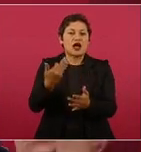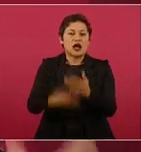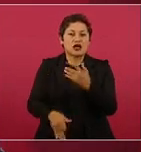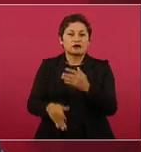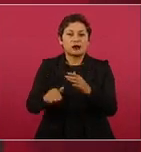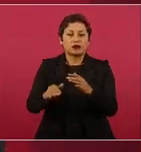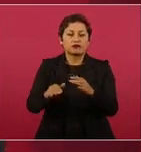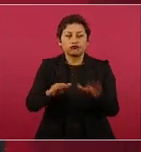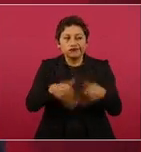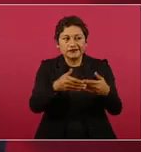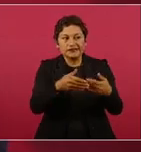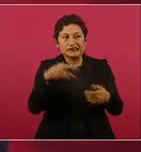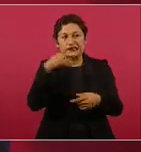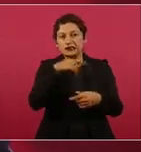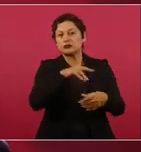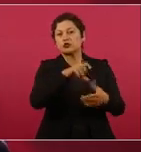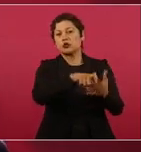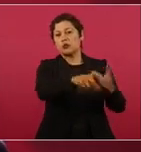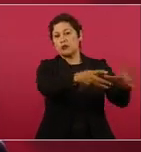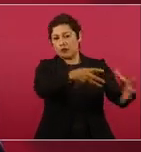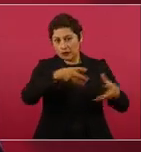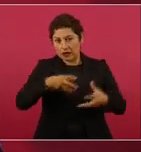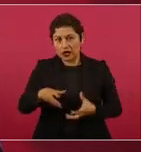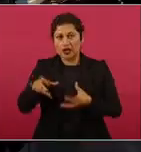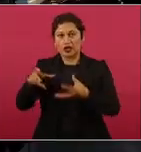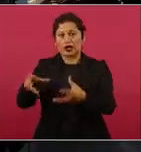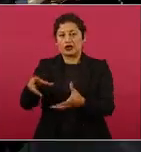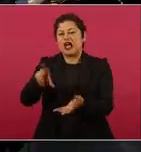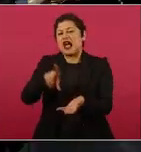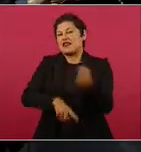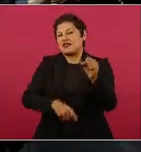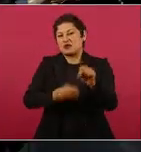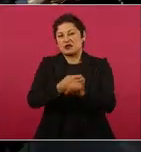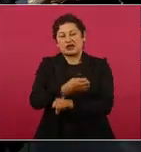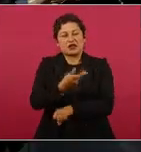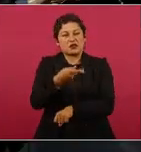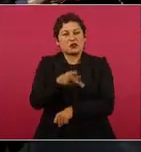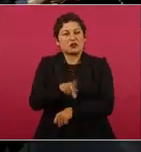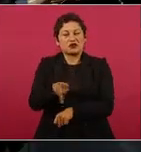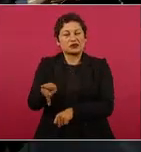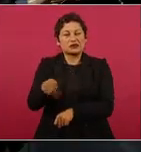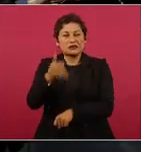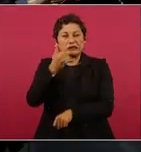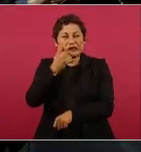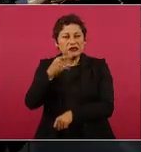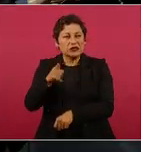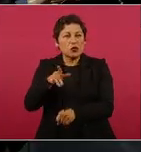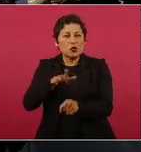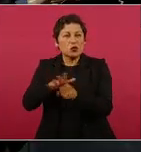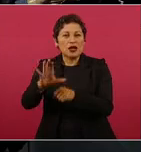pero incluso eso puede ser en un estado. Nada más que no alcancé a escuchar cuál es la clave que señaló.